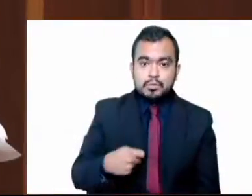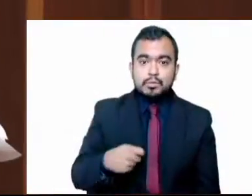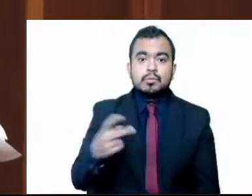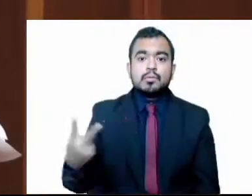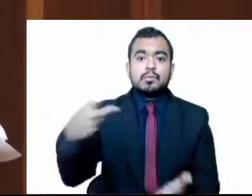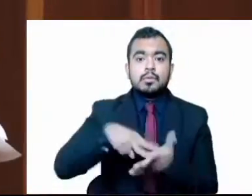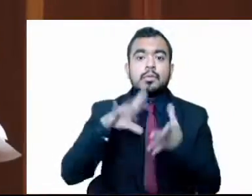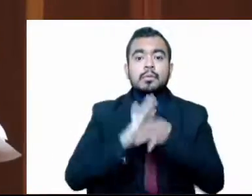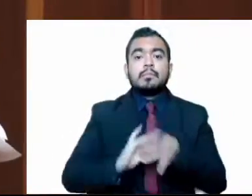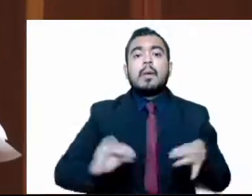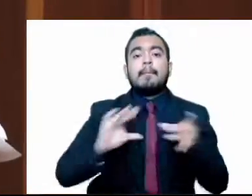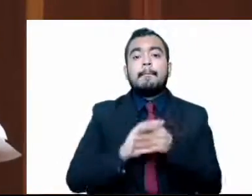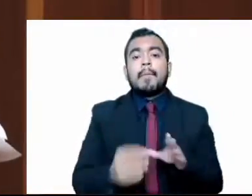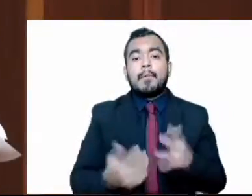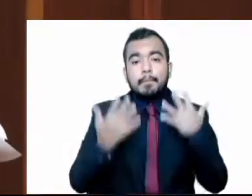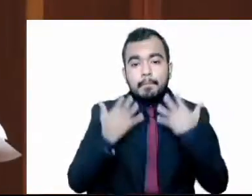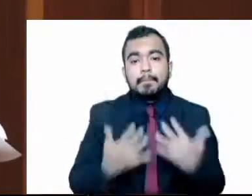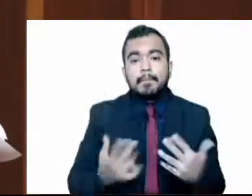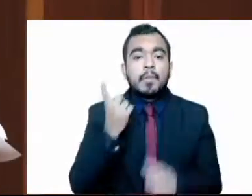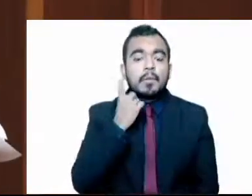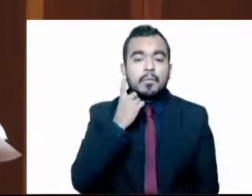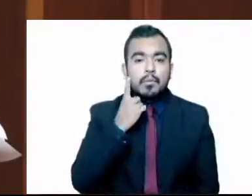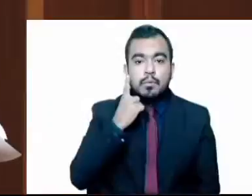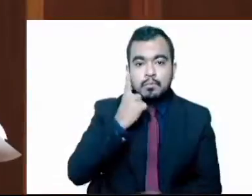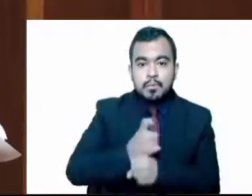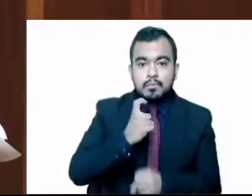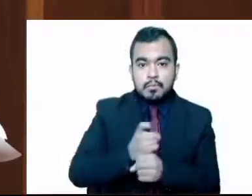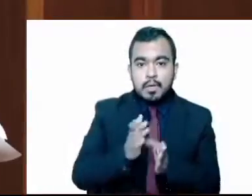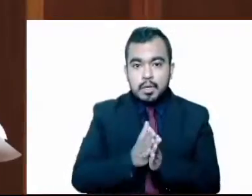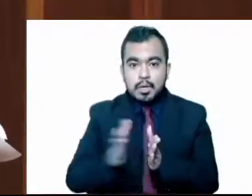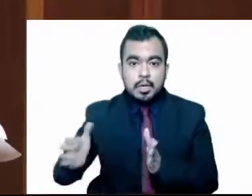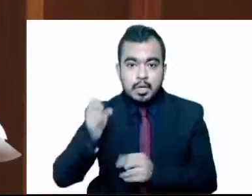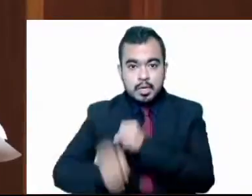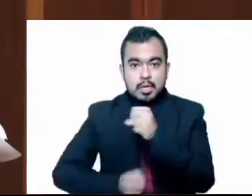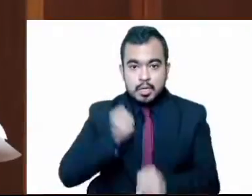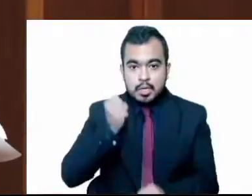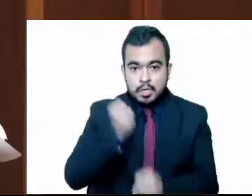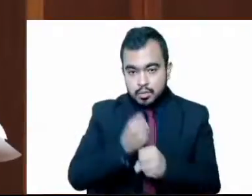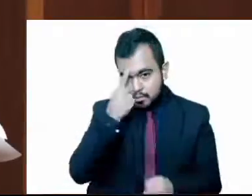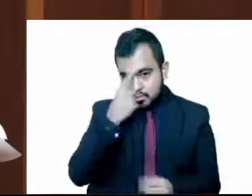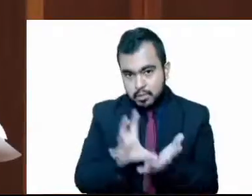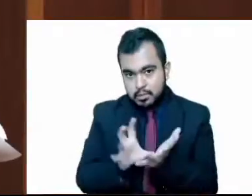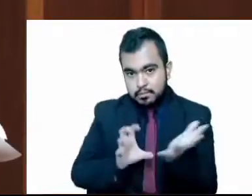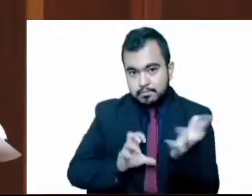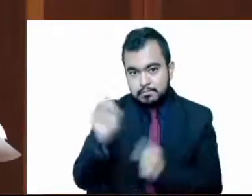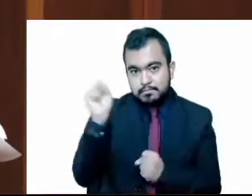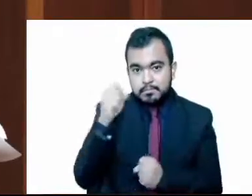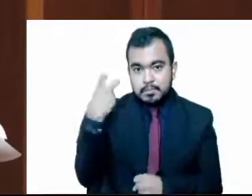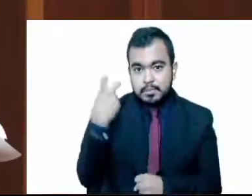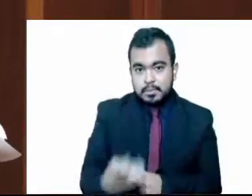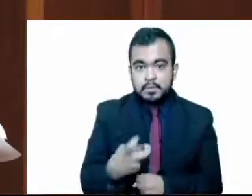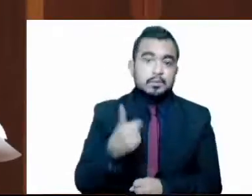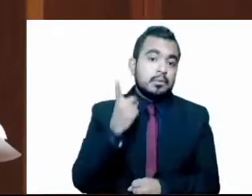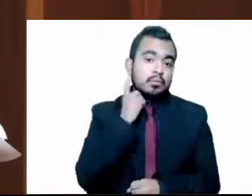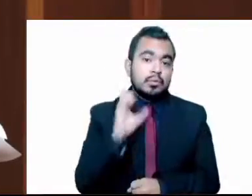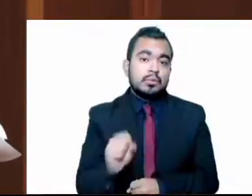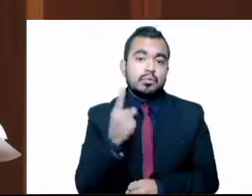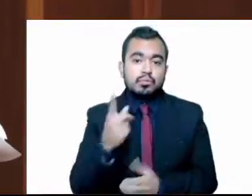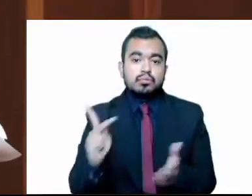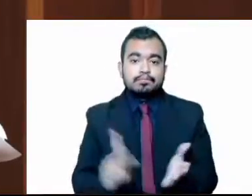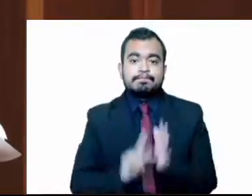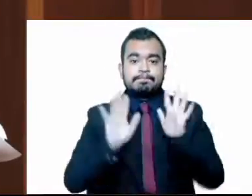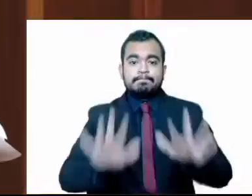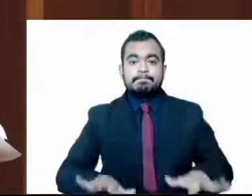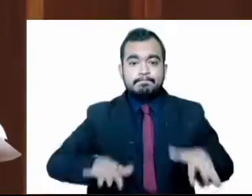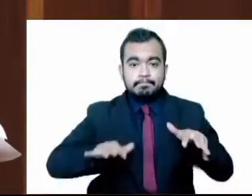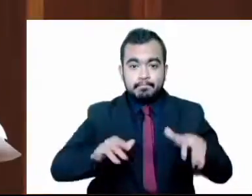del ejercicio constitucional de esta 61ª legislatura, donde exhortó a consolidar los objetivos de